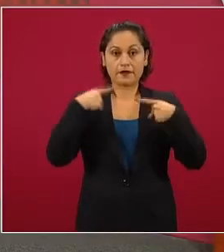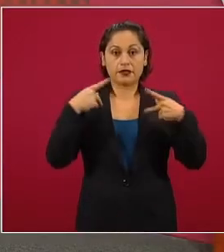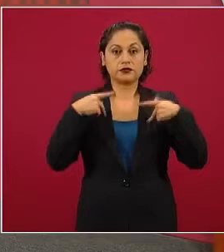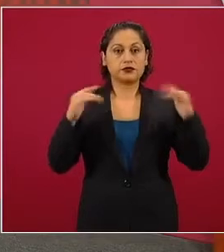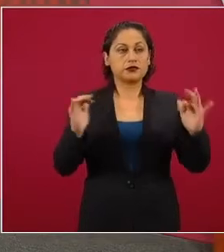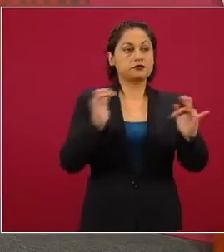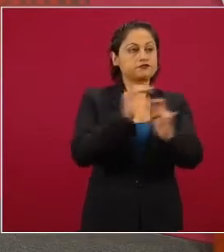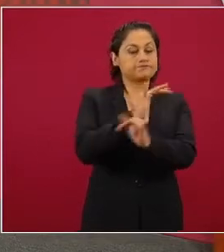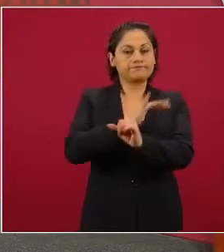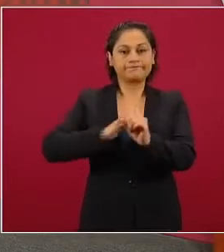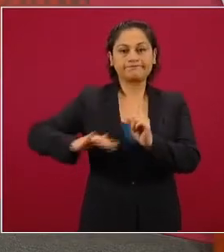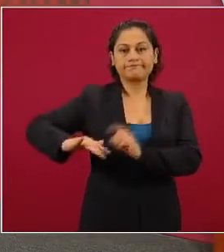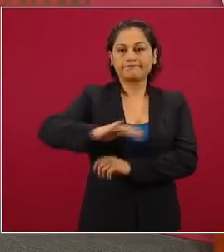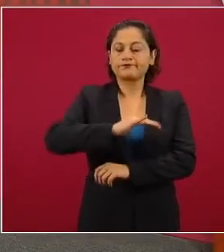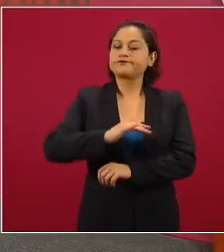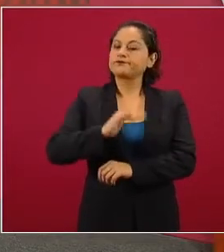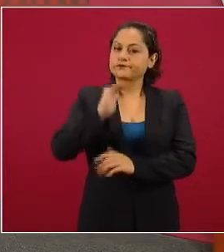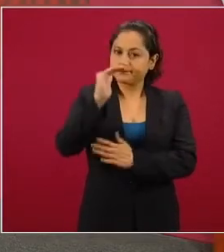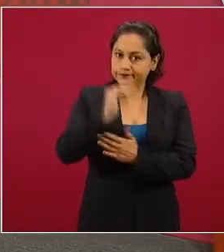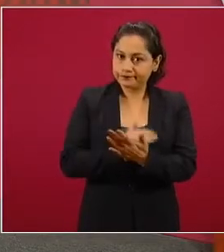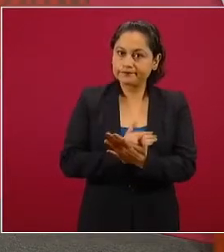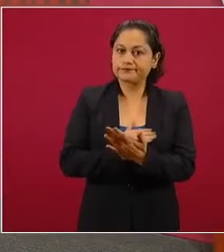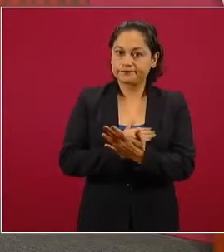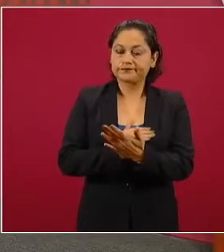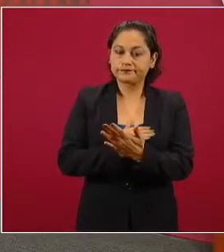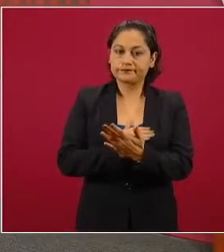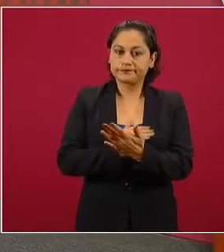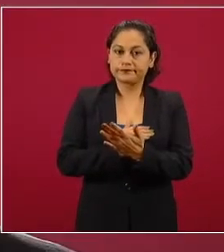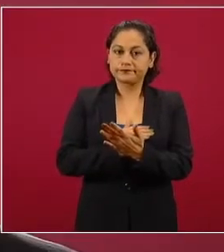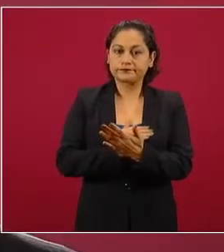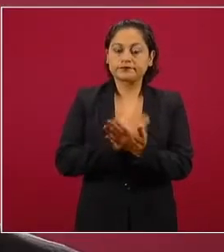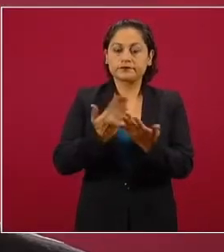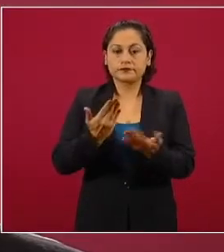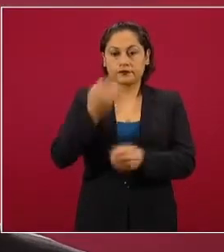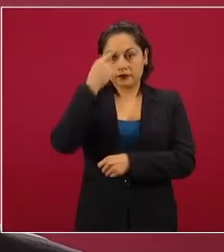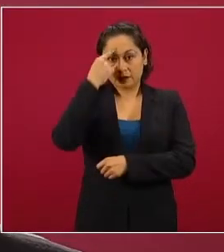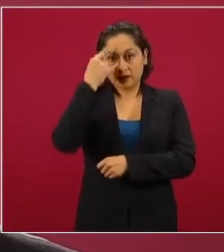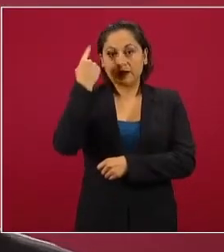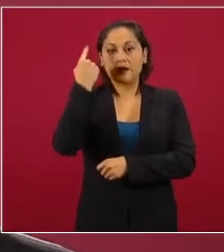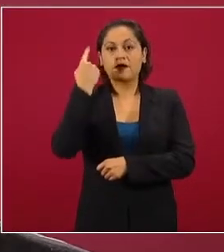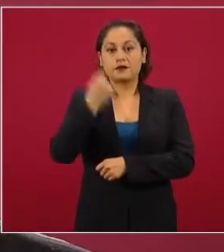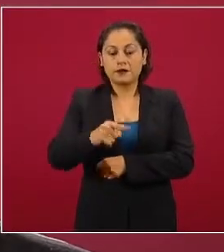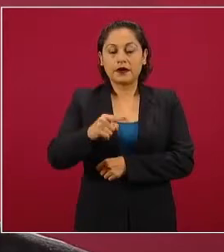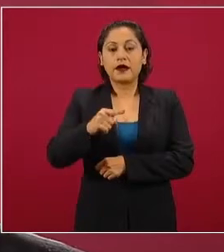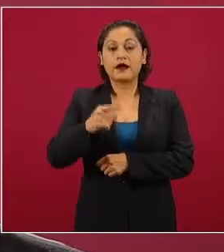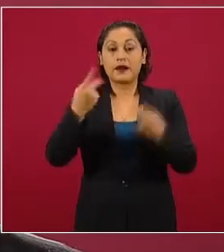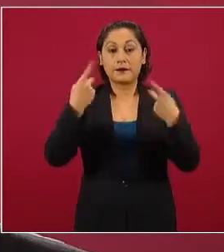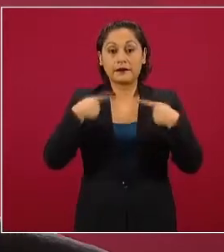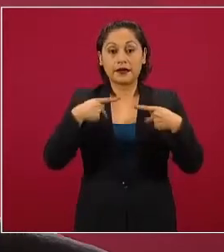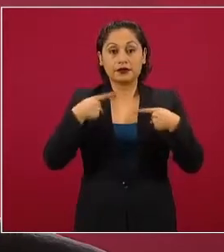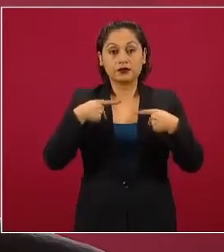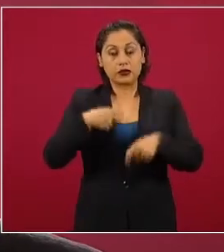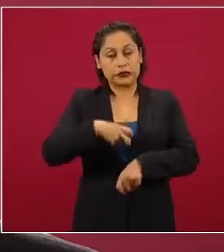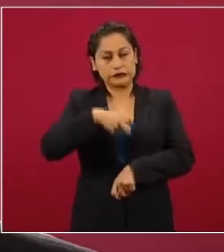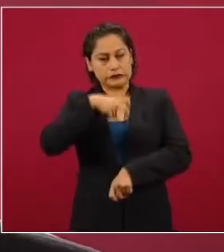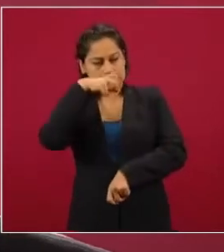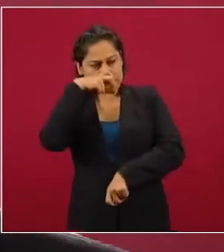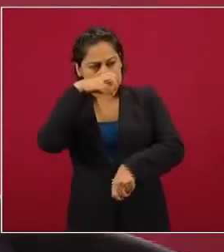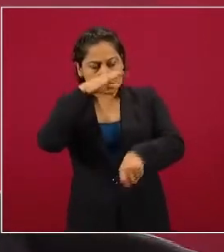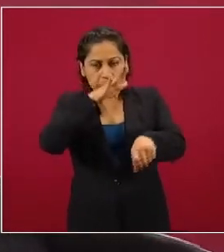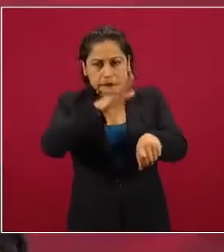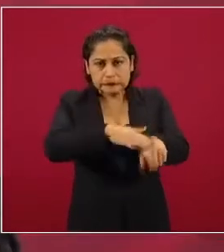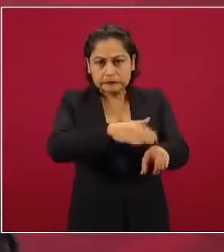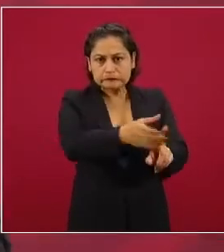público, que no tomara como sujeto al individuo. Parece un elemento